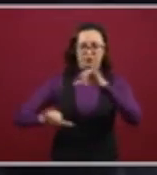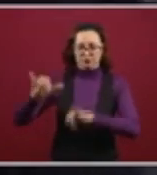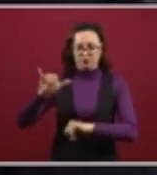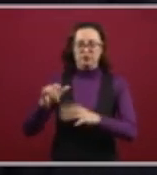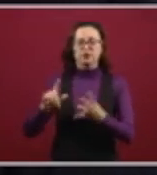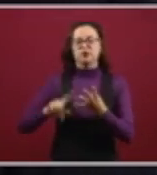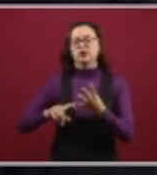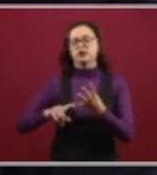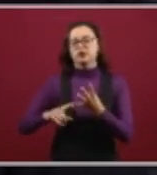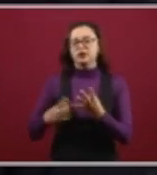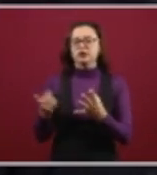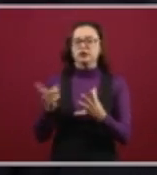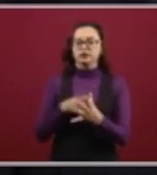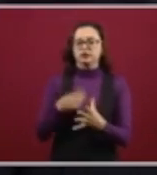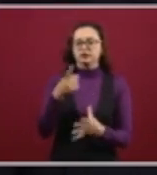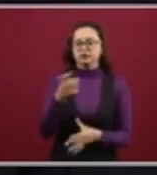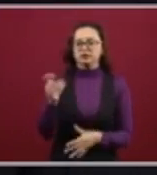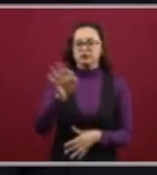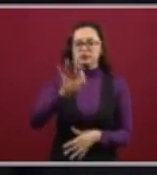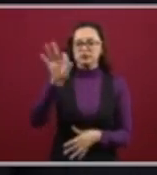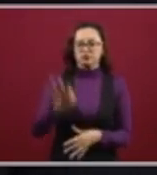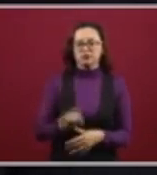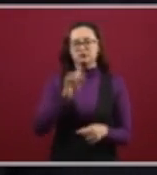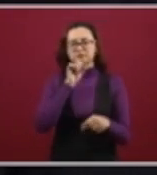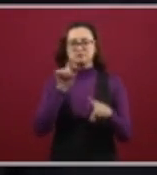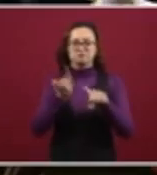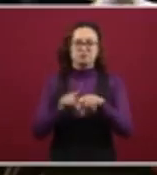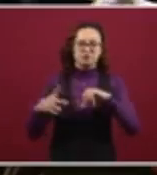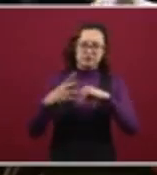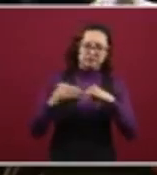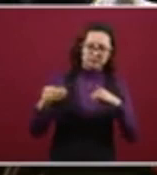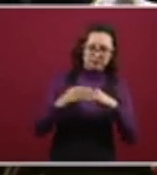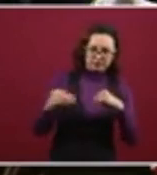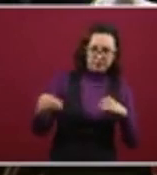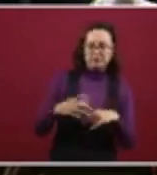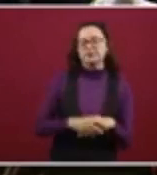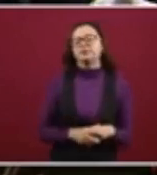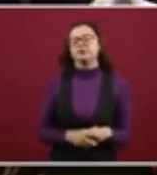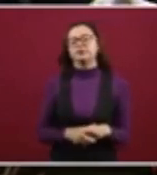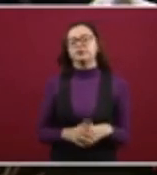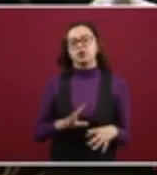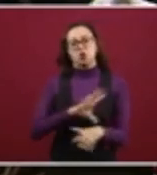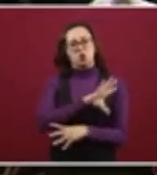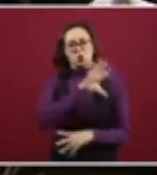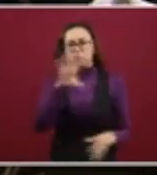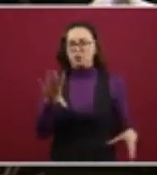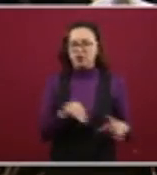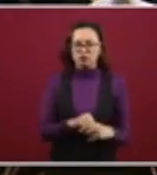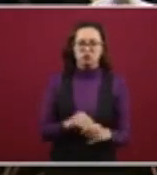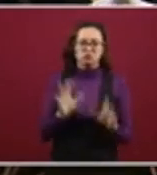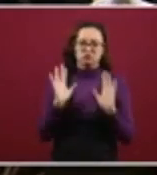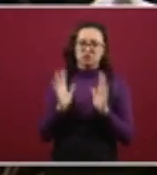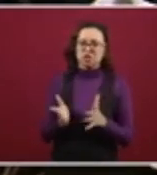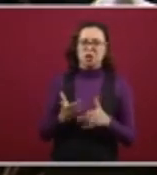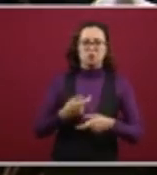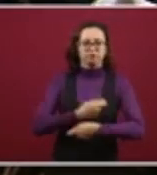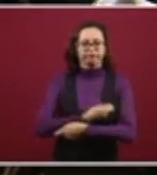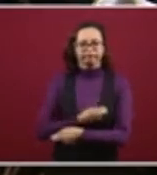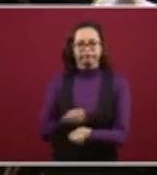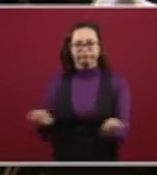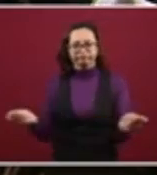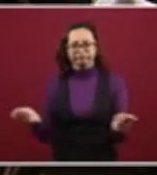y finalmente el 100% de la semilla. Propiamente toda ha sido distribuida. En la